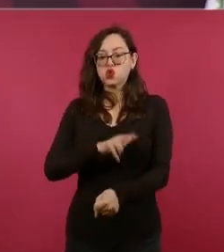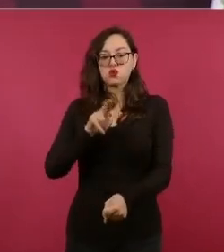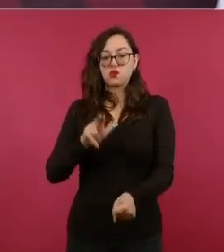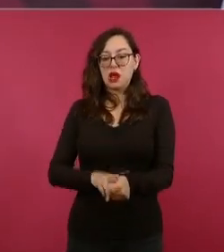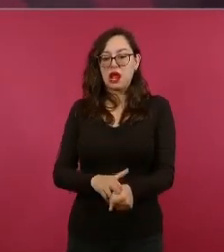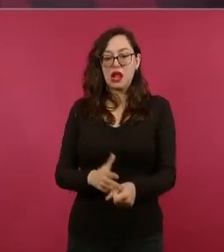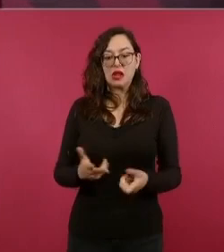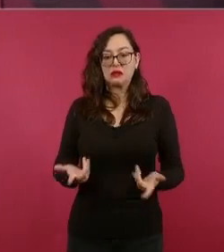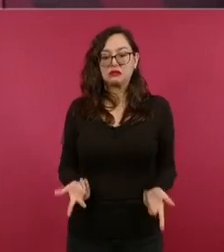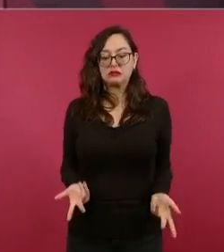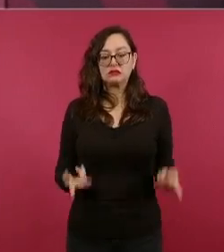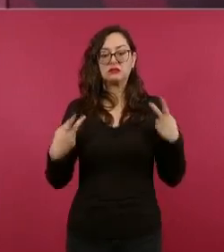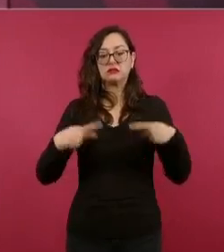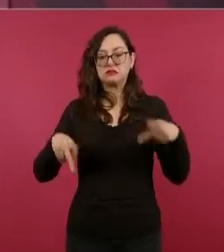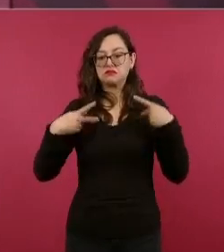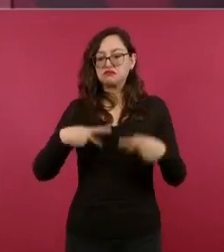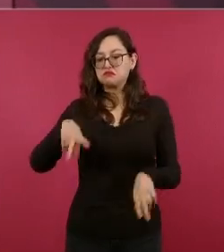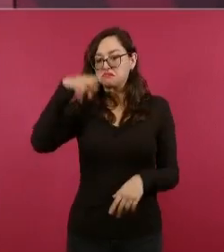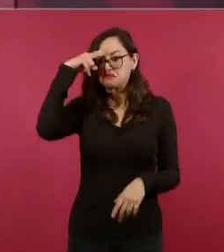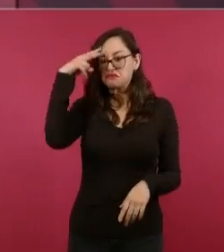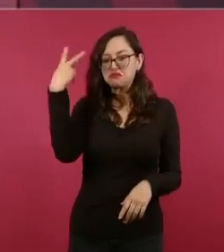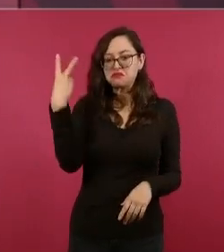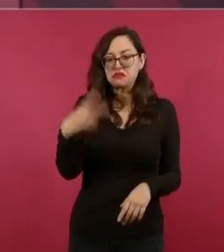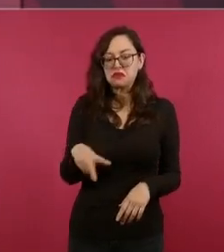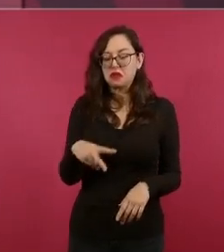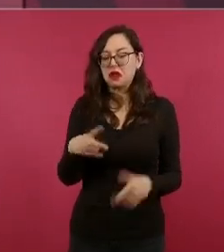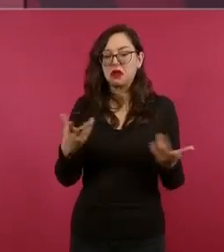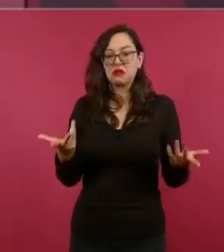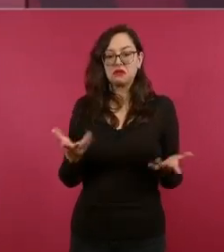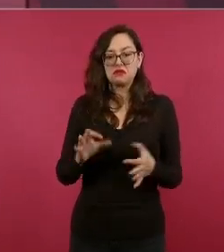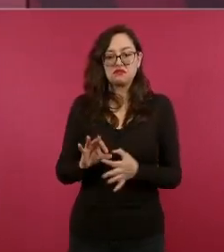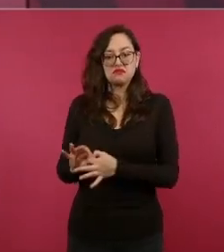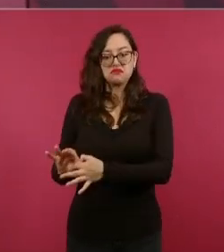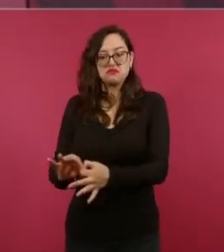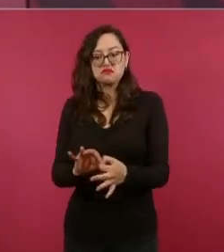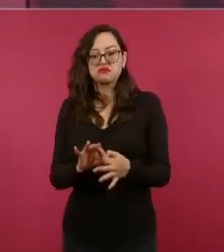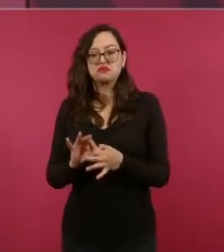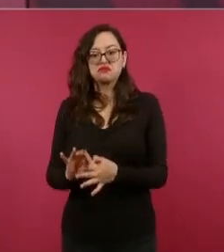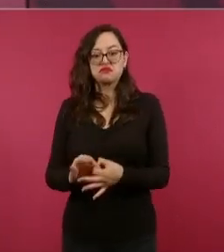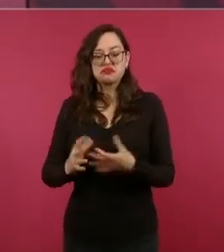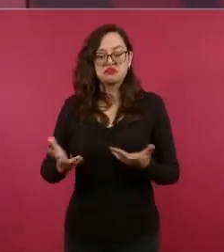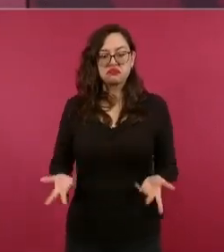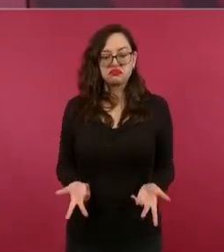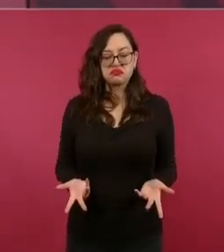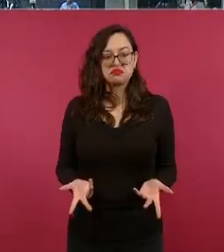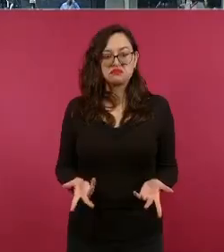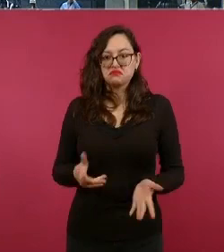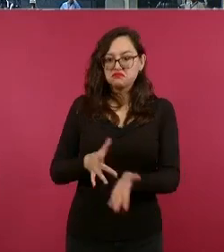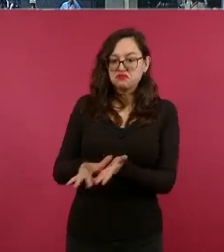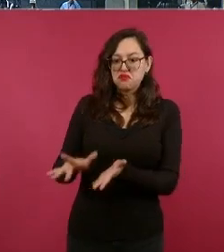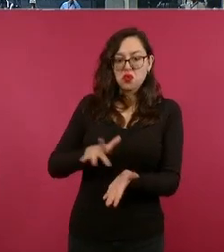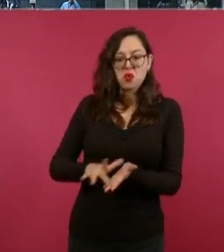el mexicano, muy fraterno. Miren lo que hacen los migrantes.